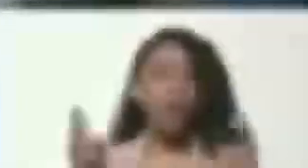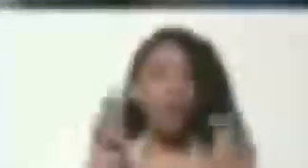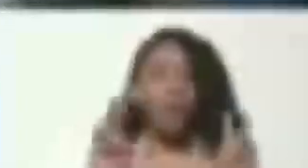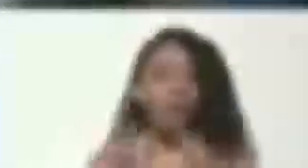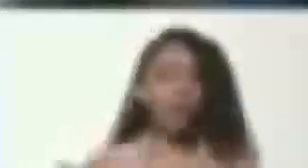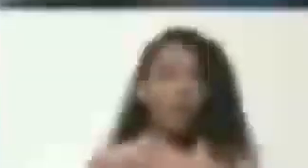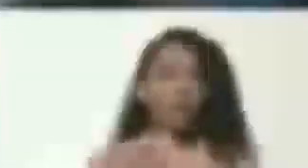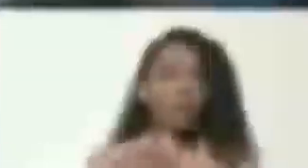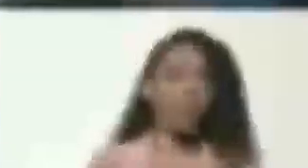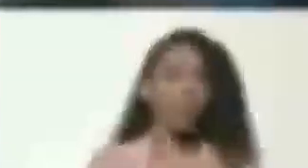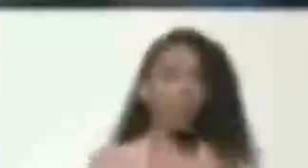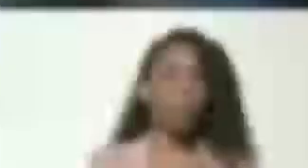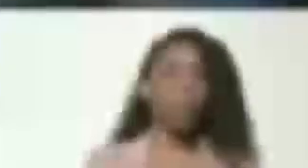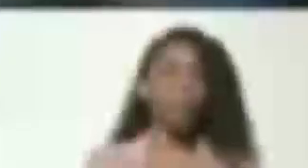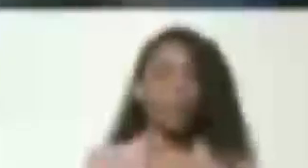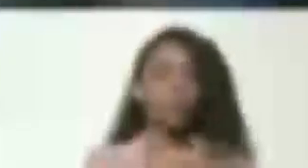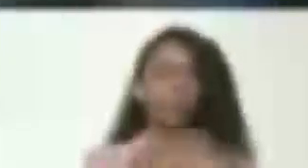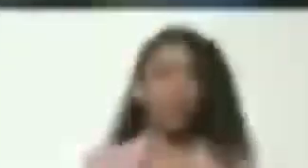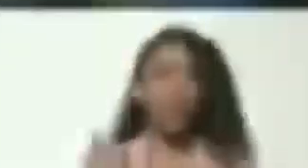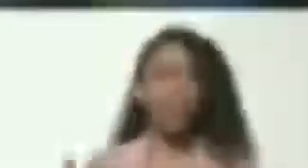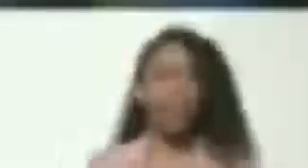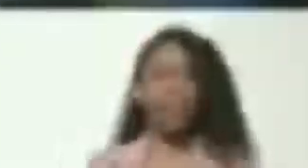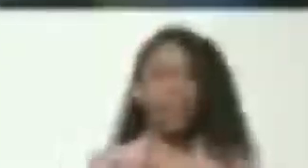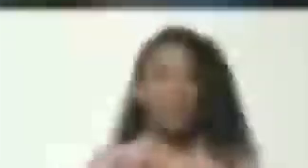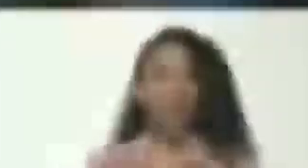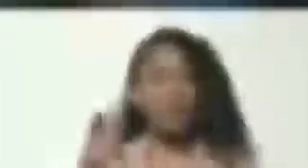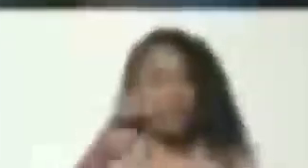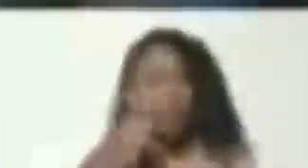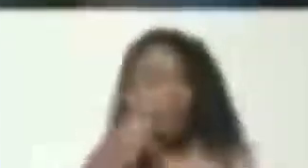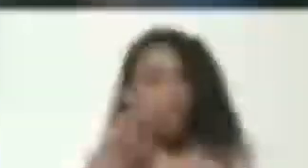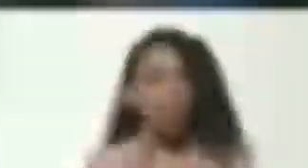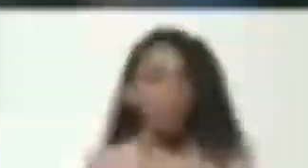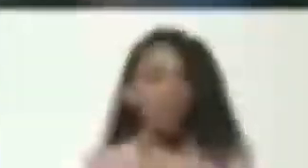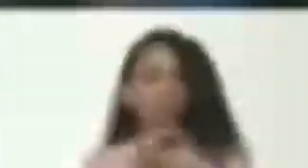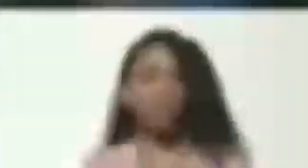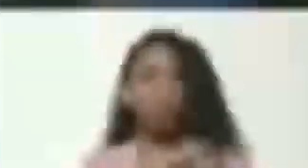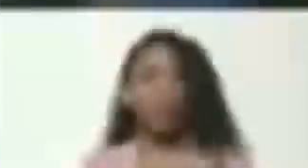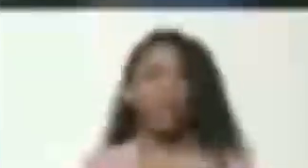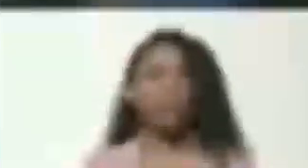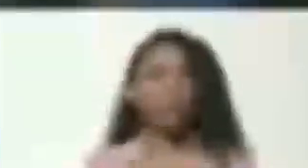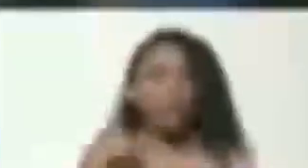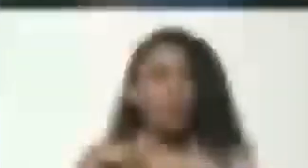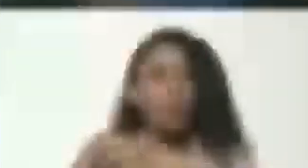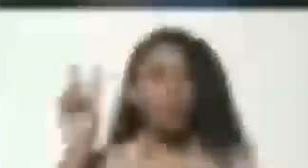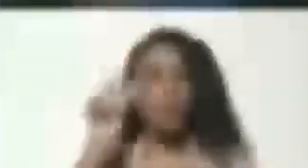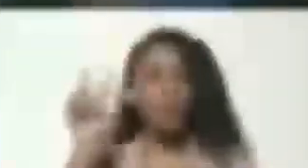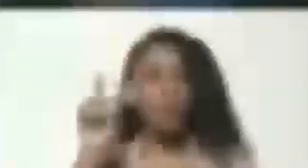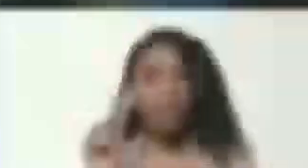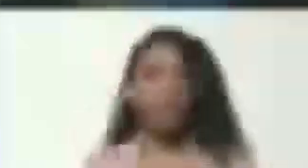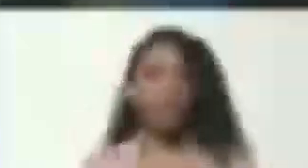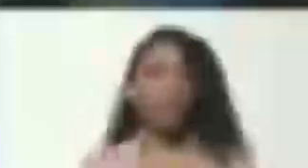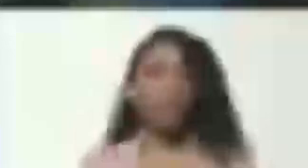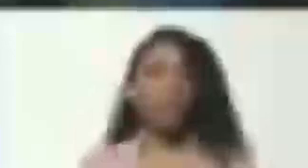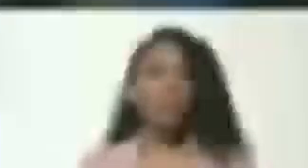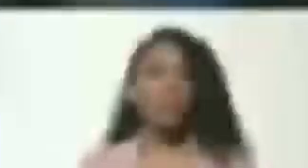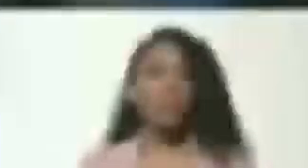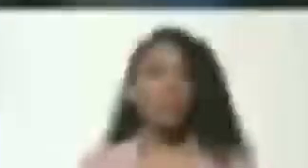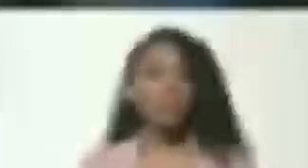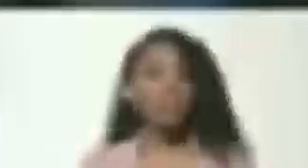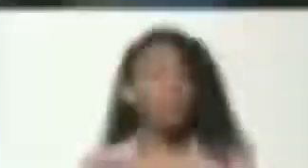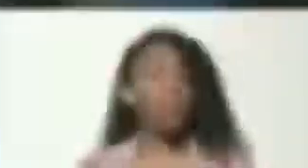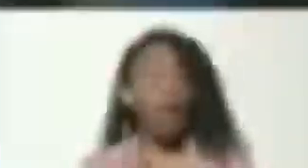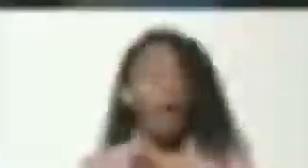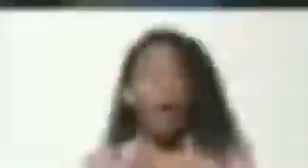es rápido recibir el dinero y a veces tardan. Dios hizo ayuda para que la plataforma, el Exchange de